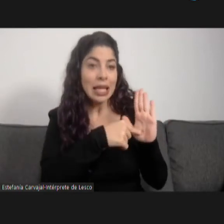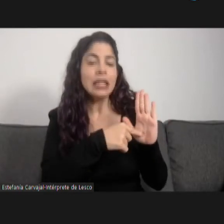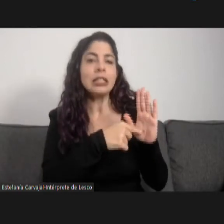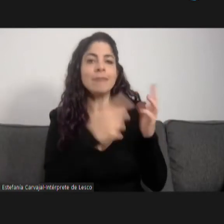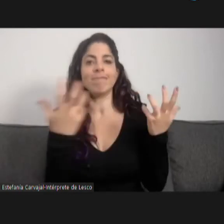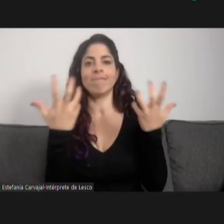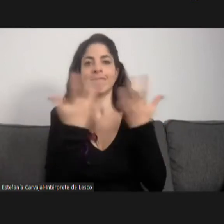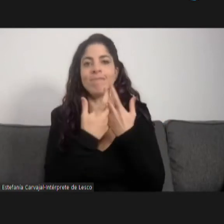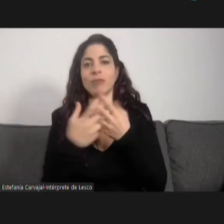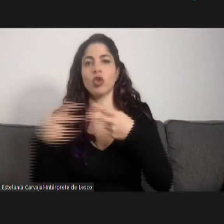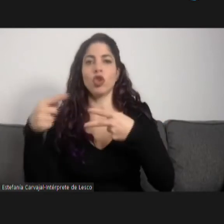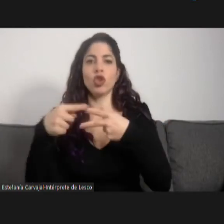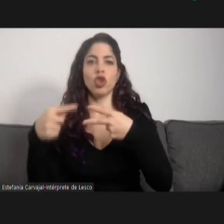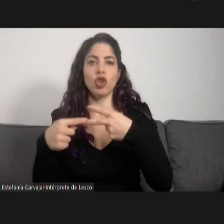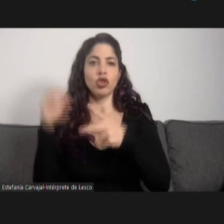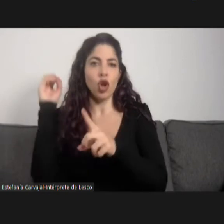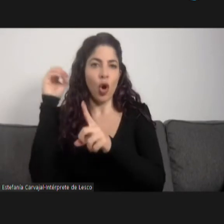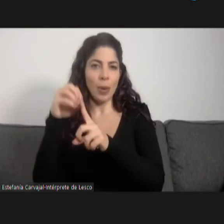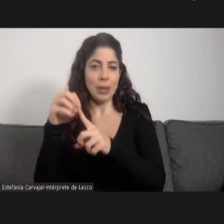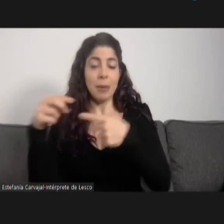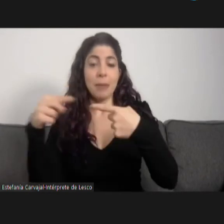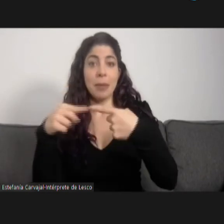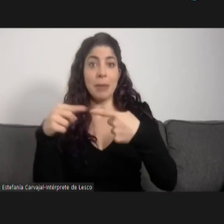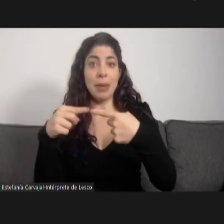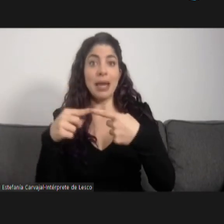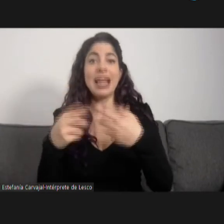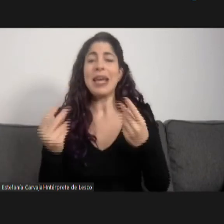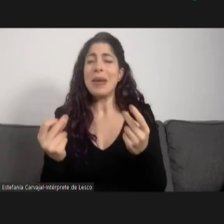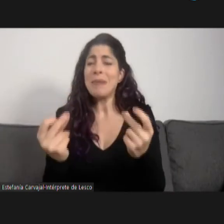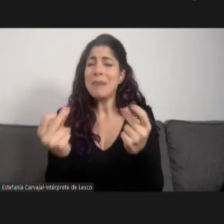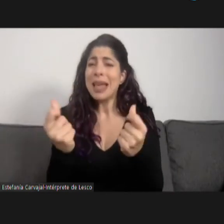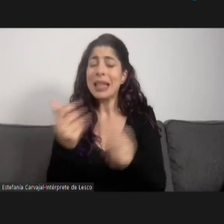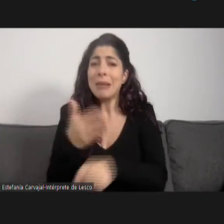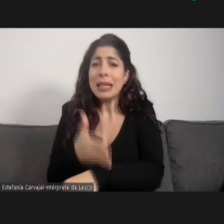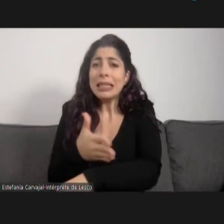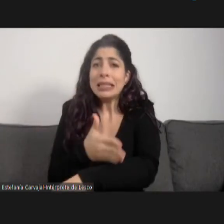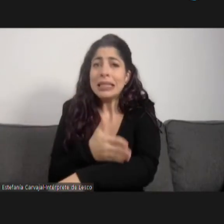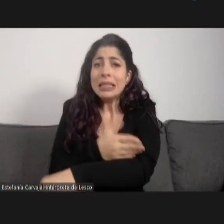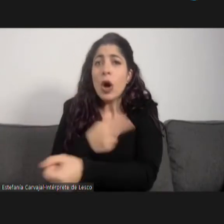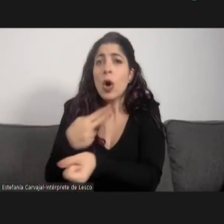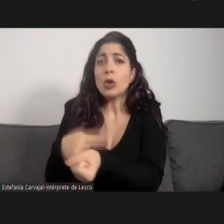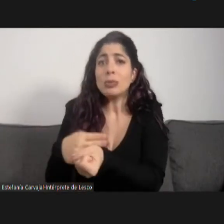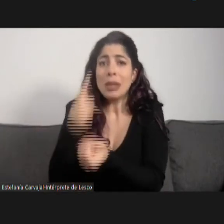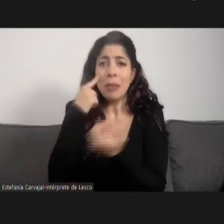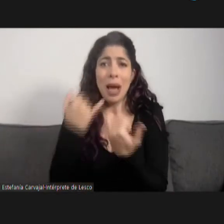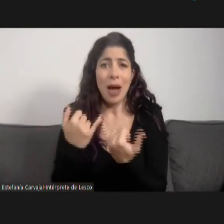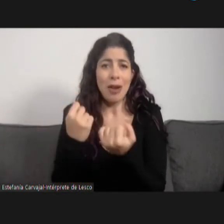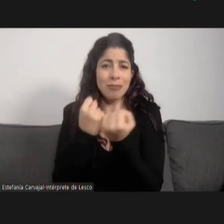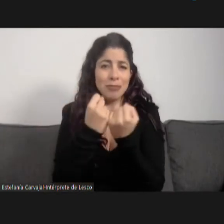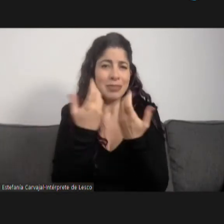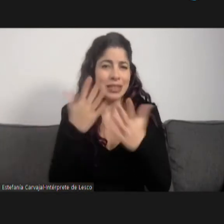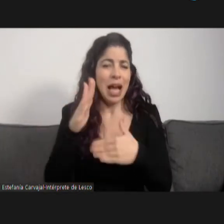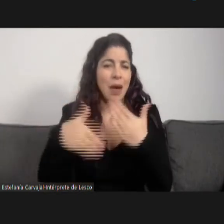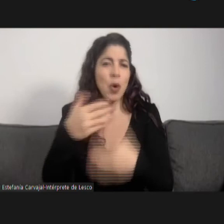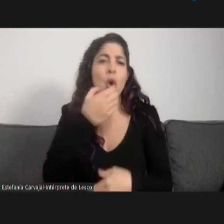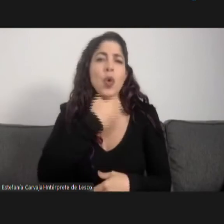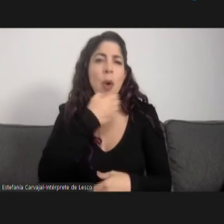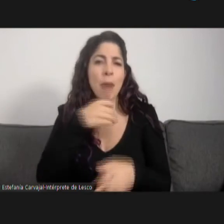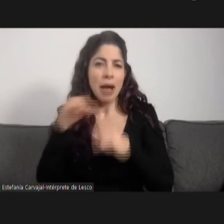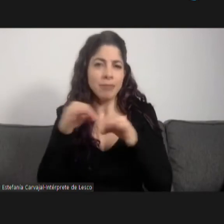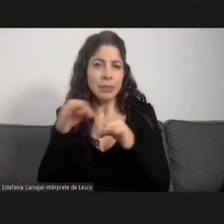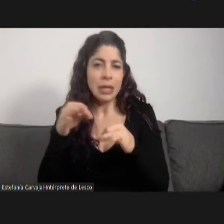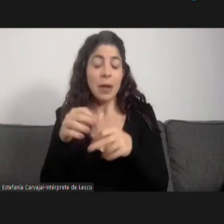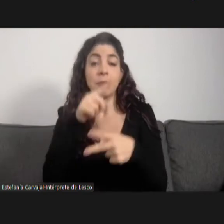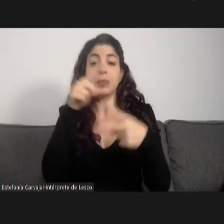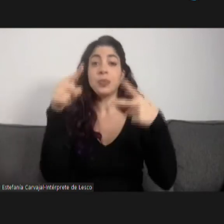dos objetivos. Uno de ellos es recuperar en forma inmediata la capacidad hospitalaria por las razones que don Román nos va a explicar más adelante. Y